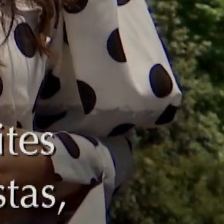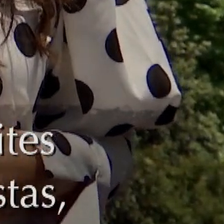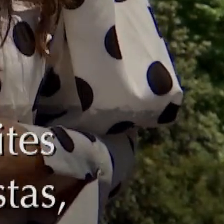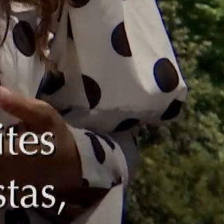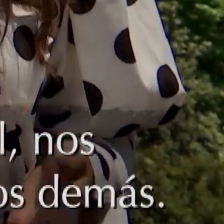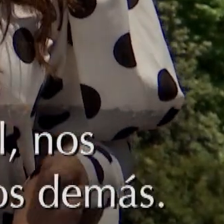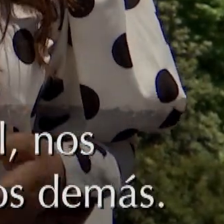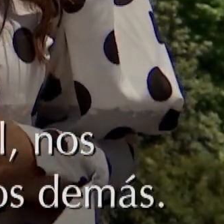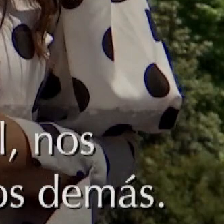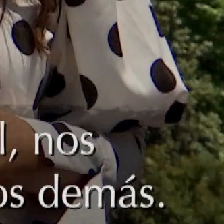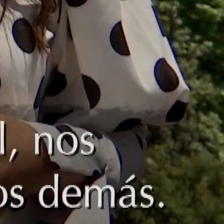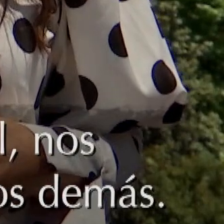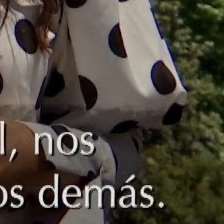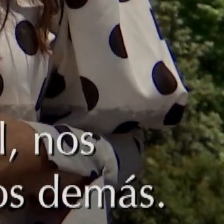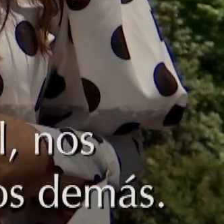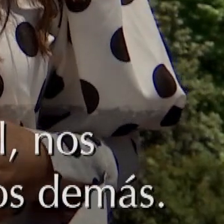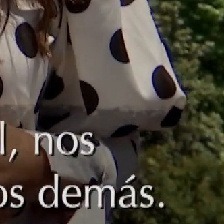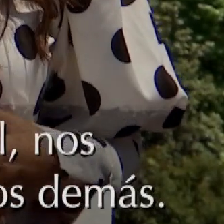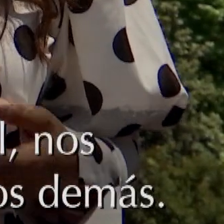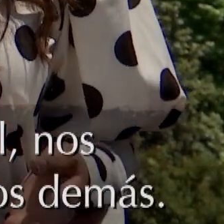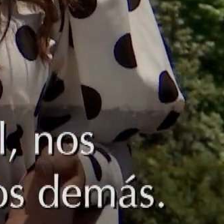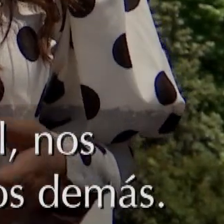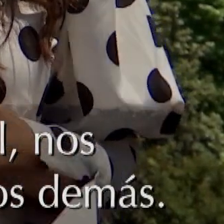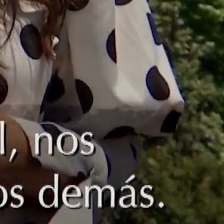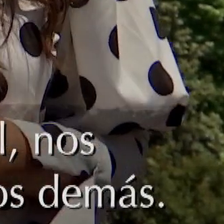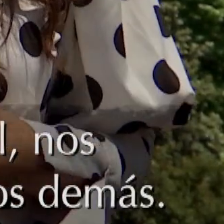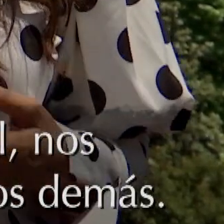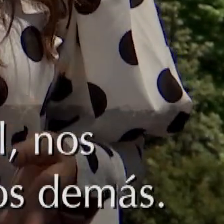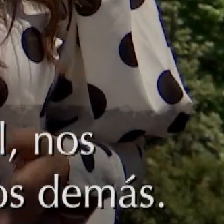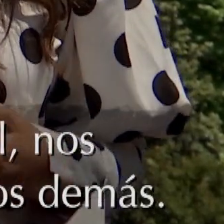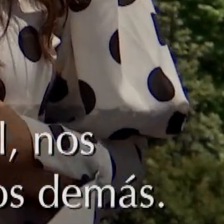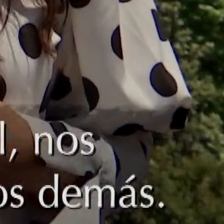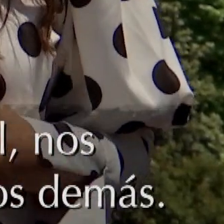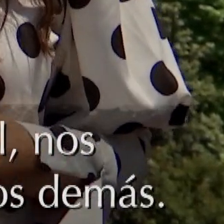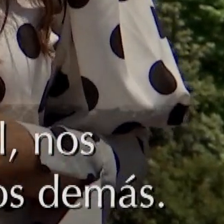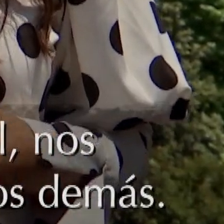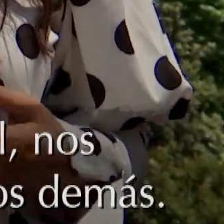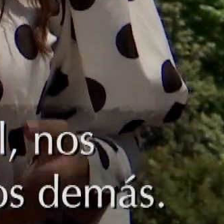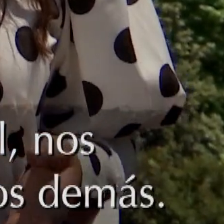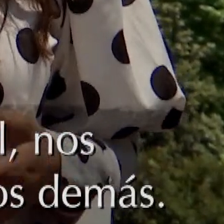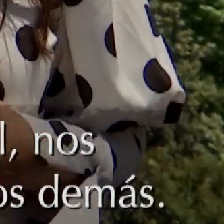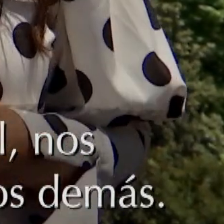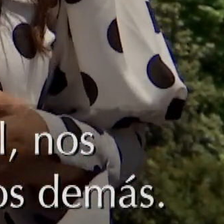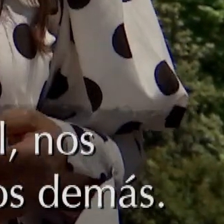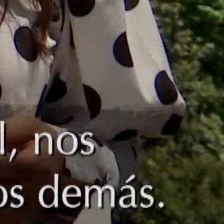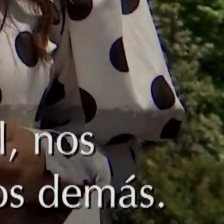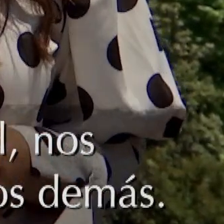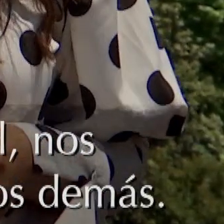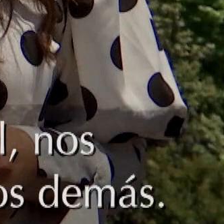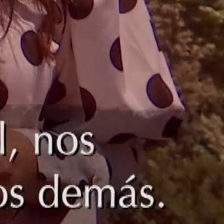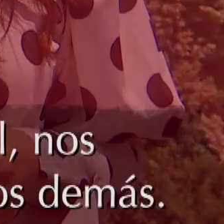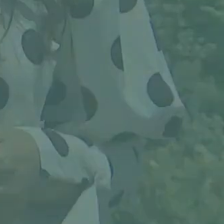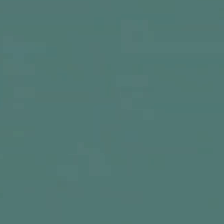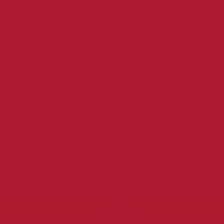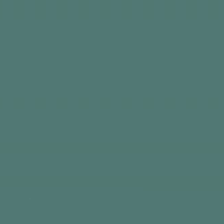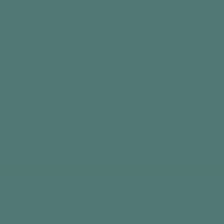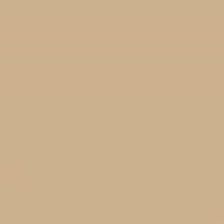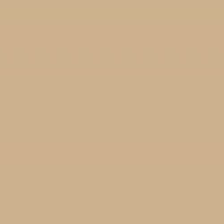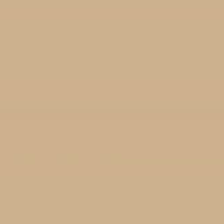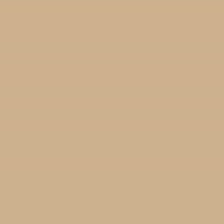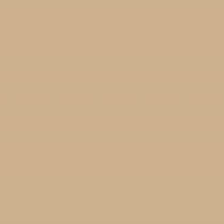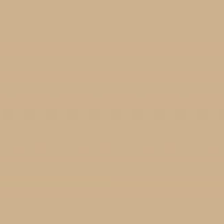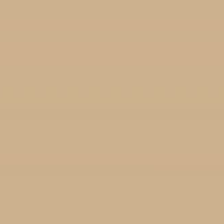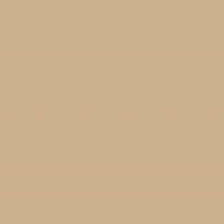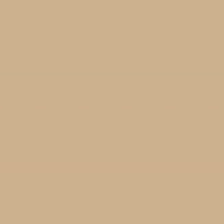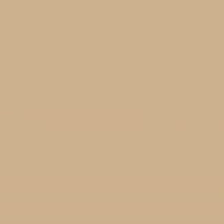de respuestas, será más fácil ponerlos en marcha y al final nos harán sentir bien con nosotros mismos y con los demás.